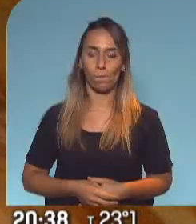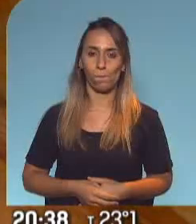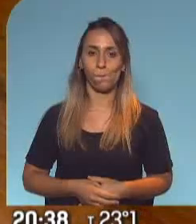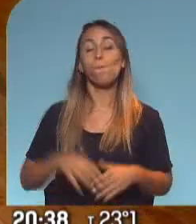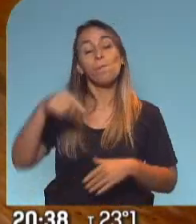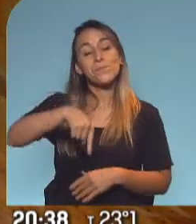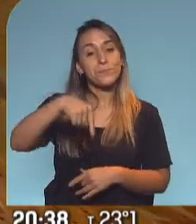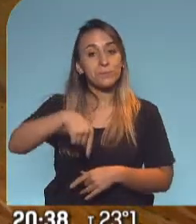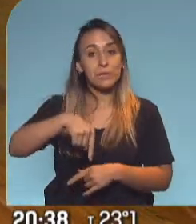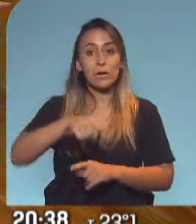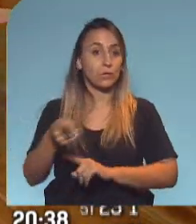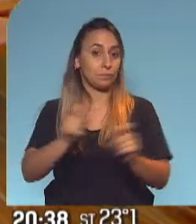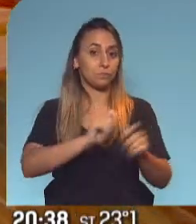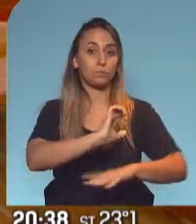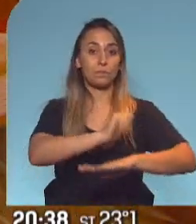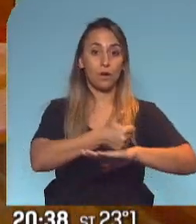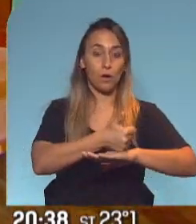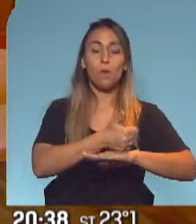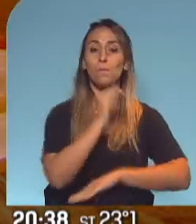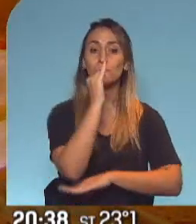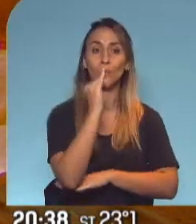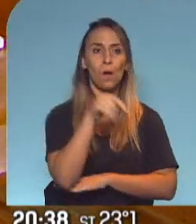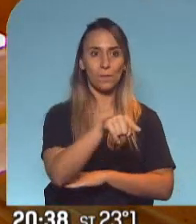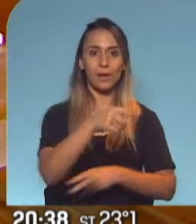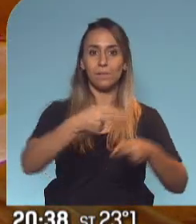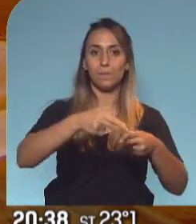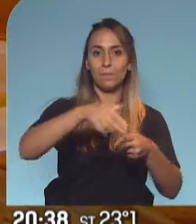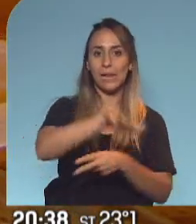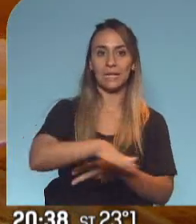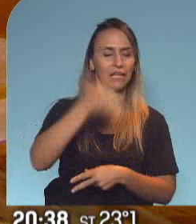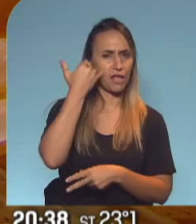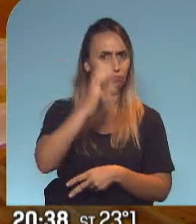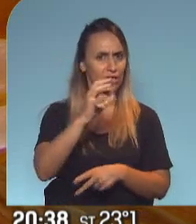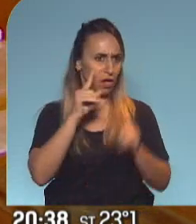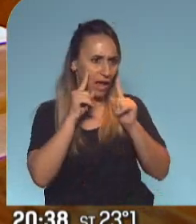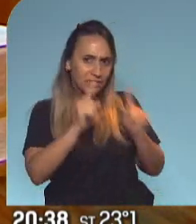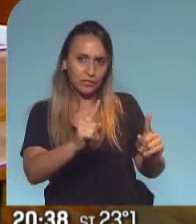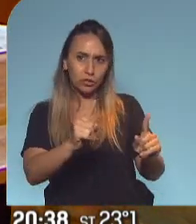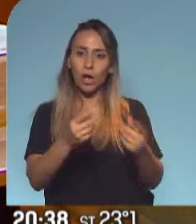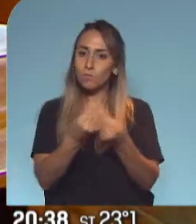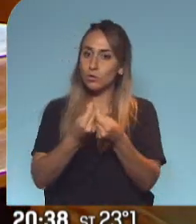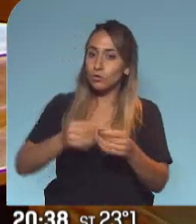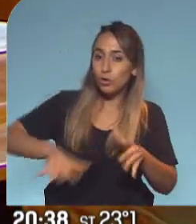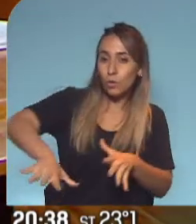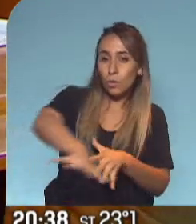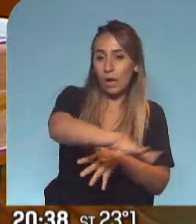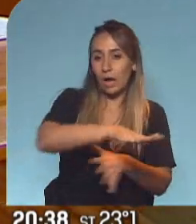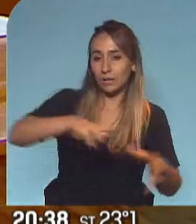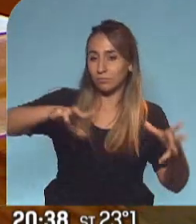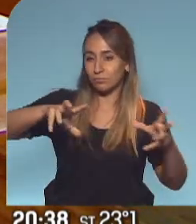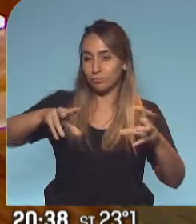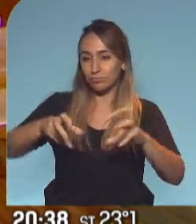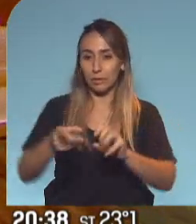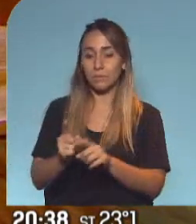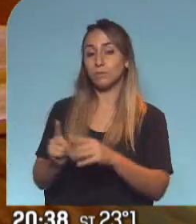y ahora vamos a otro móvil en plaza de mayo porque es un momento de prestar la atención a tantas zonas afectadas en el hermoso sur de